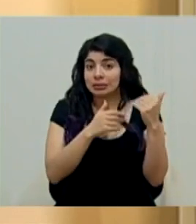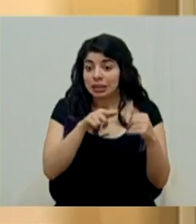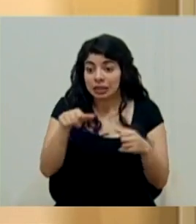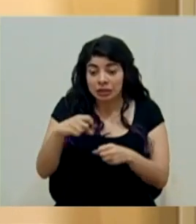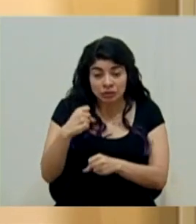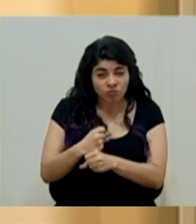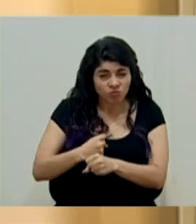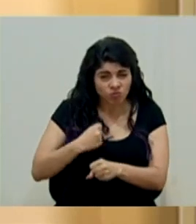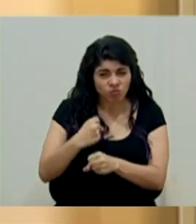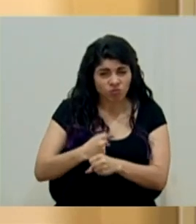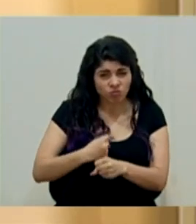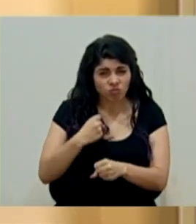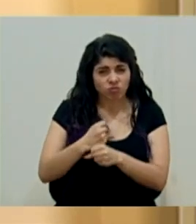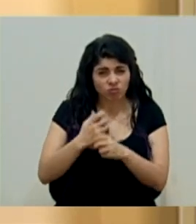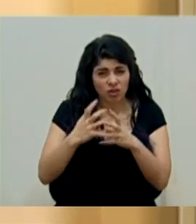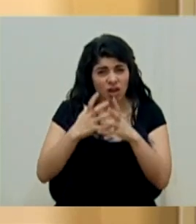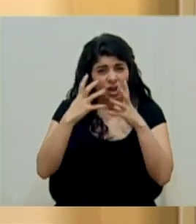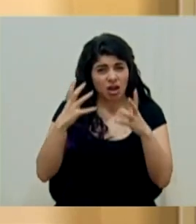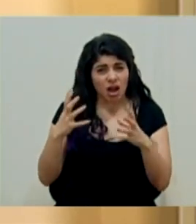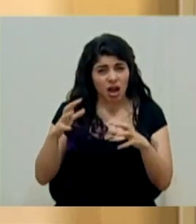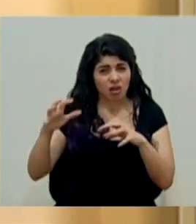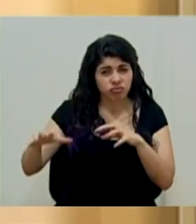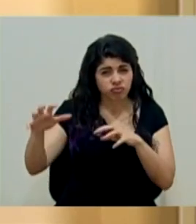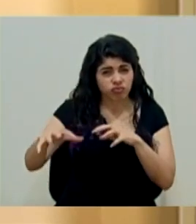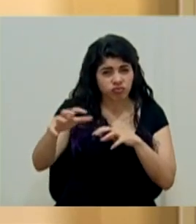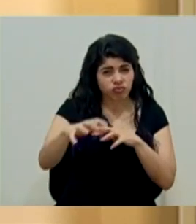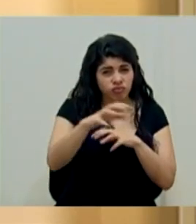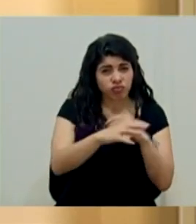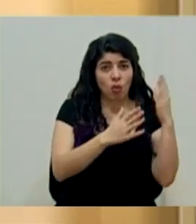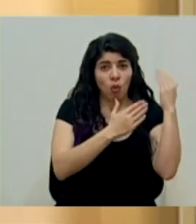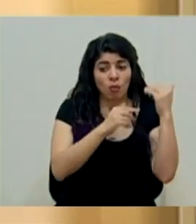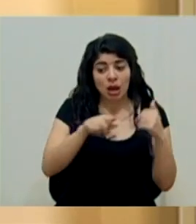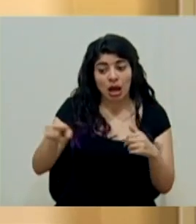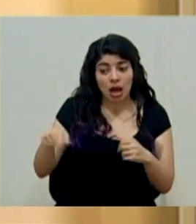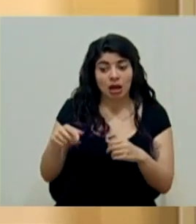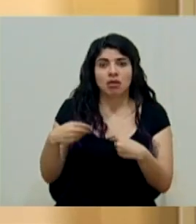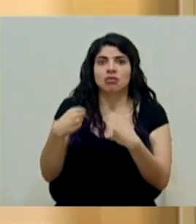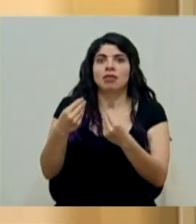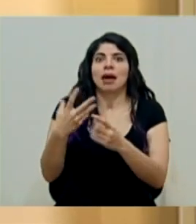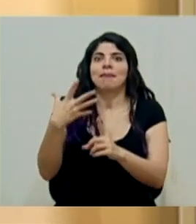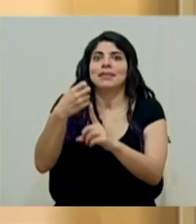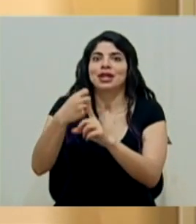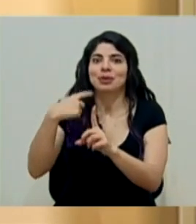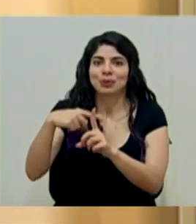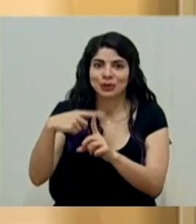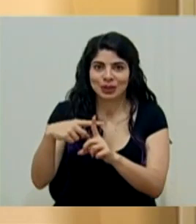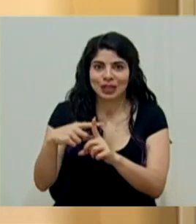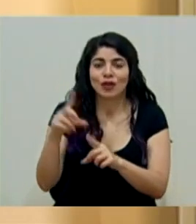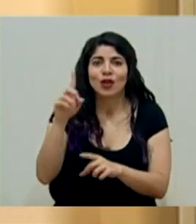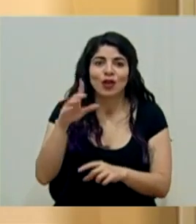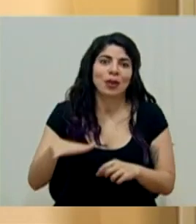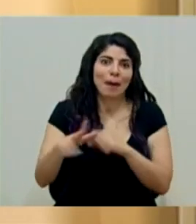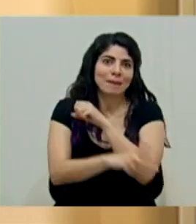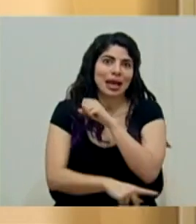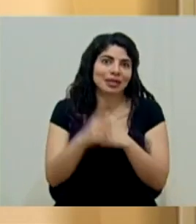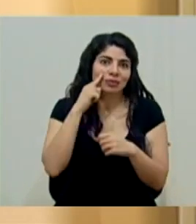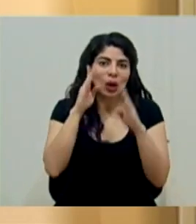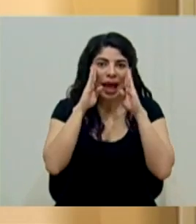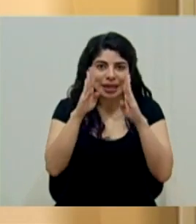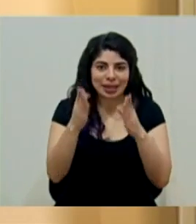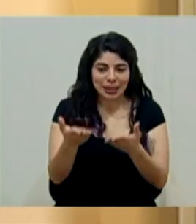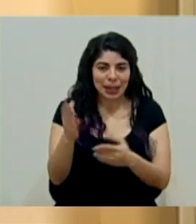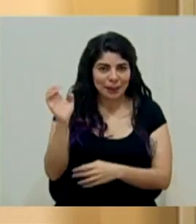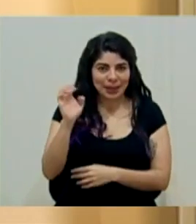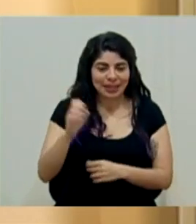enorme que se está desarrollando a nivel de cada uno de los territorios tenga un impacto positivo en todo el país en el marco de la atención